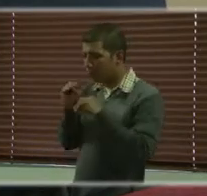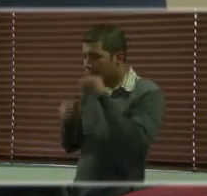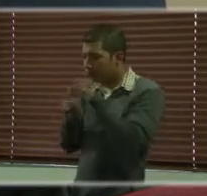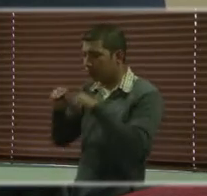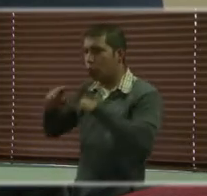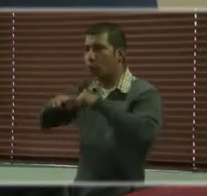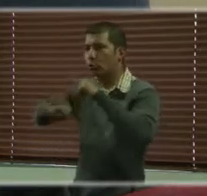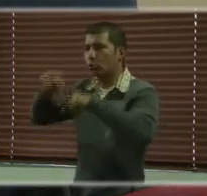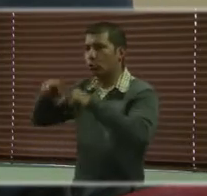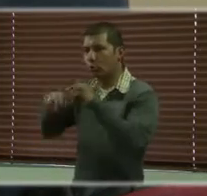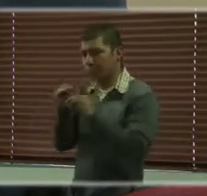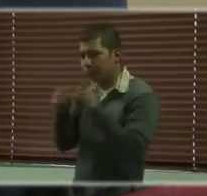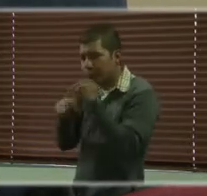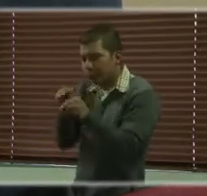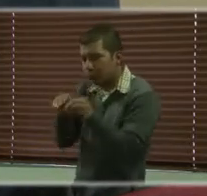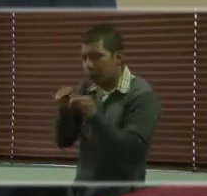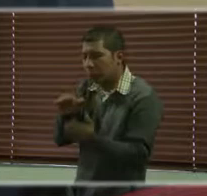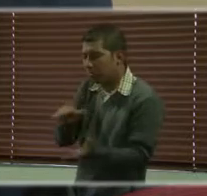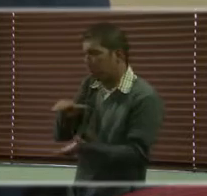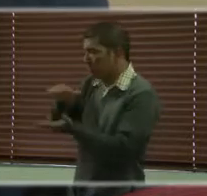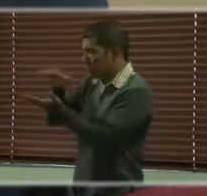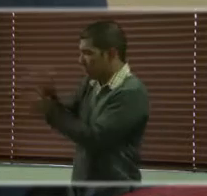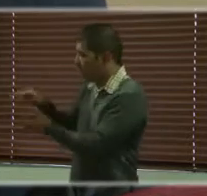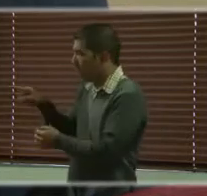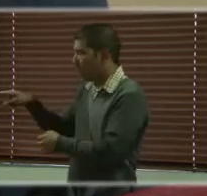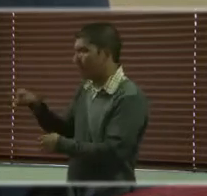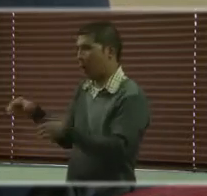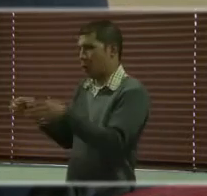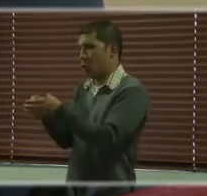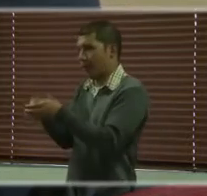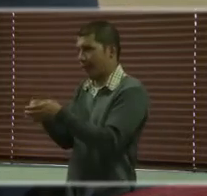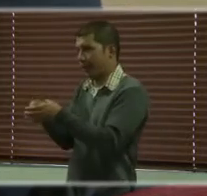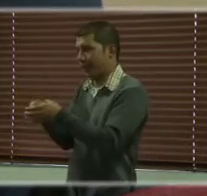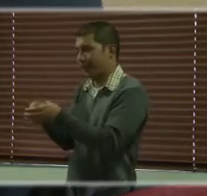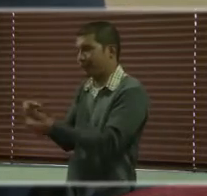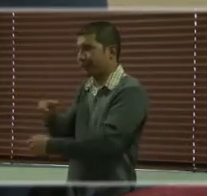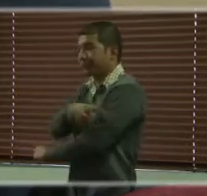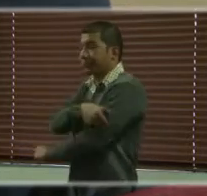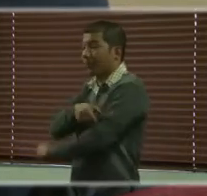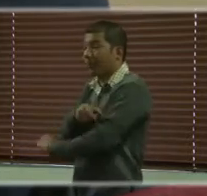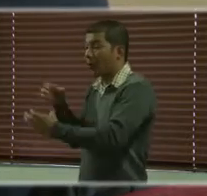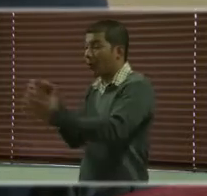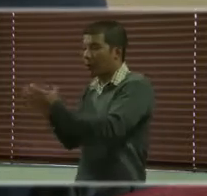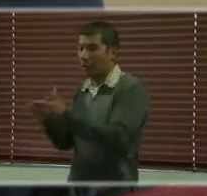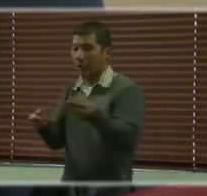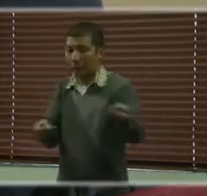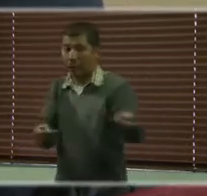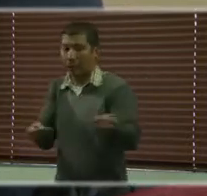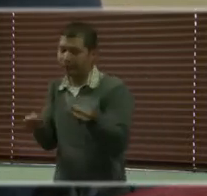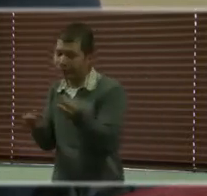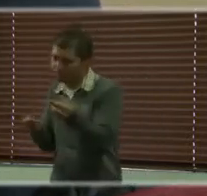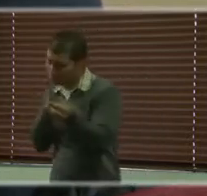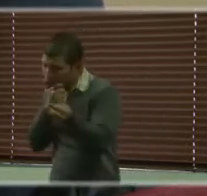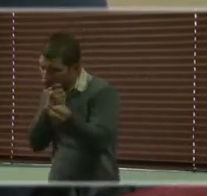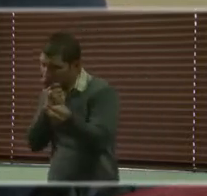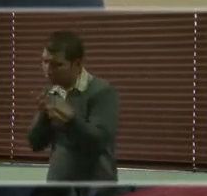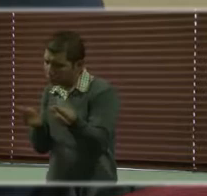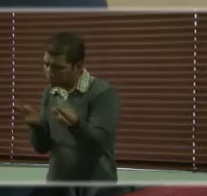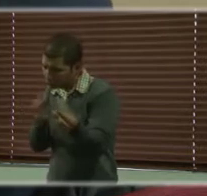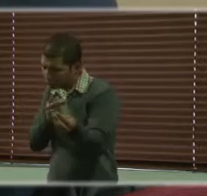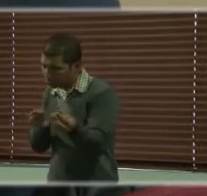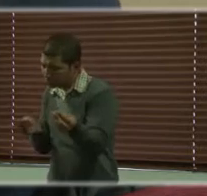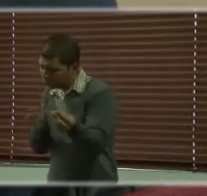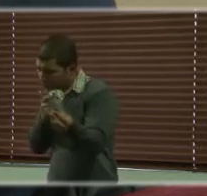entregue al comité y que el comité ya haga las sugerencias De qué manera se